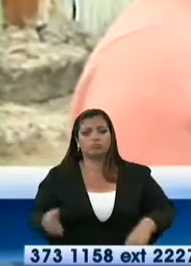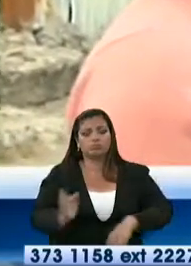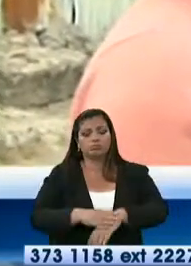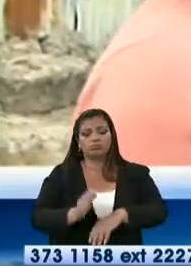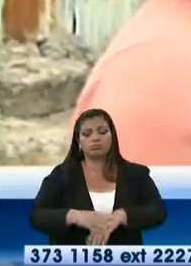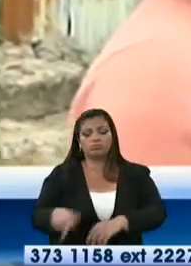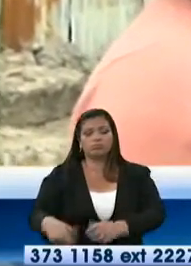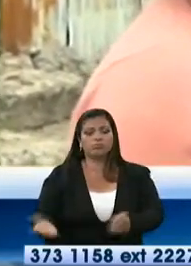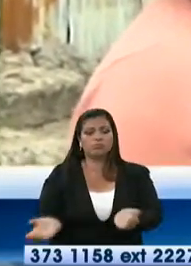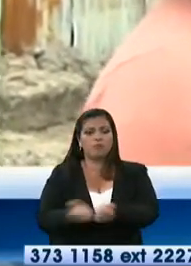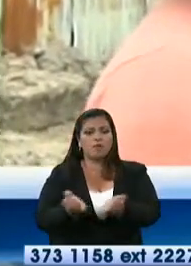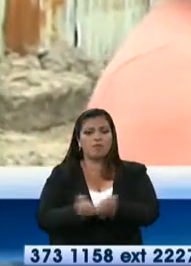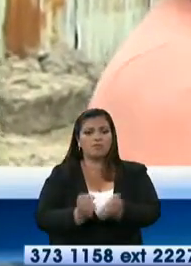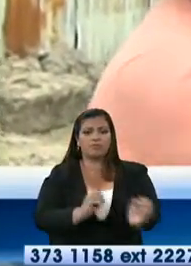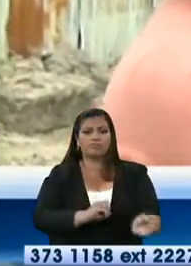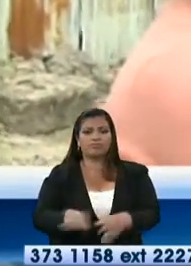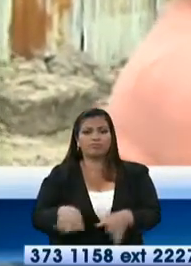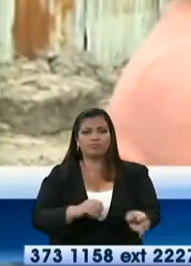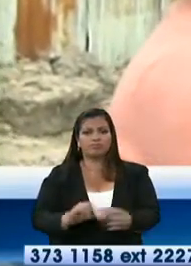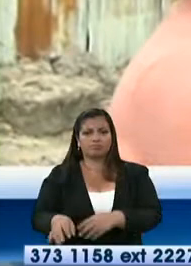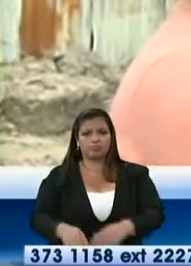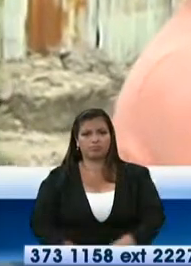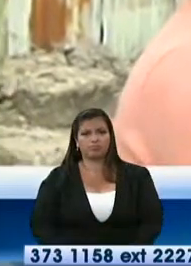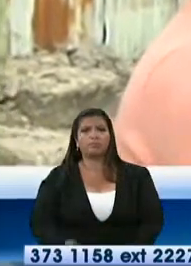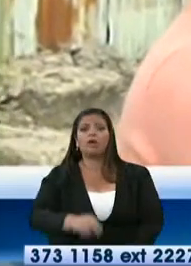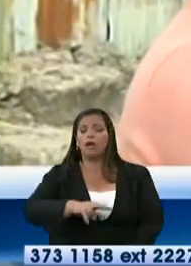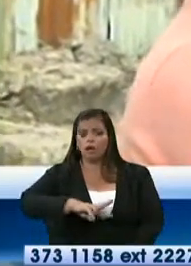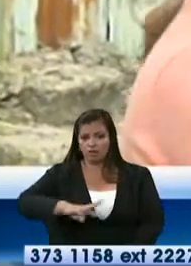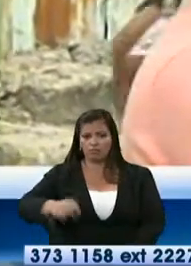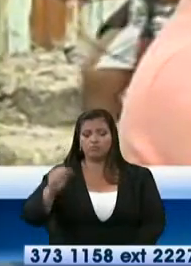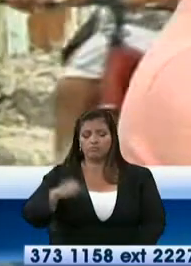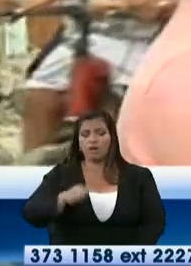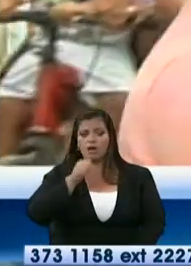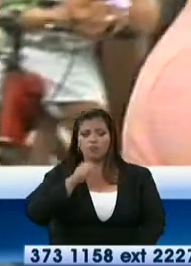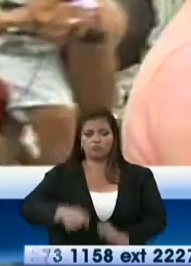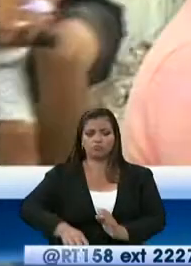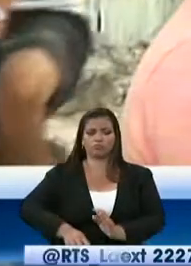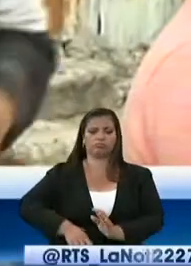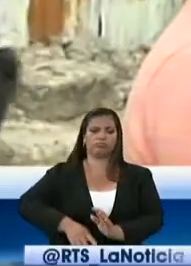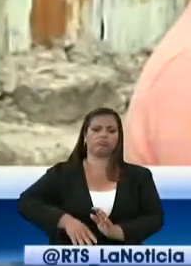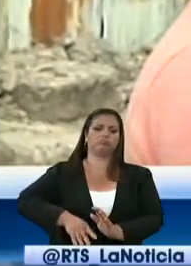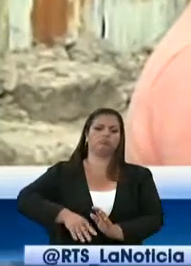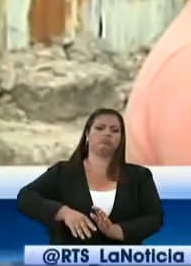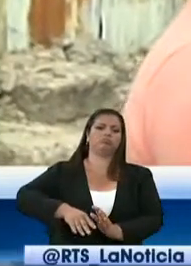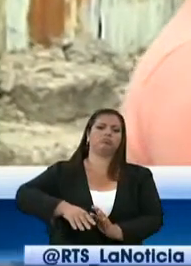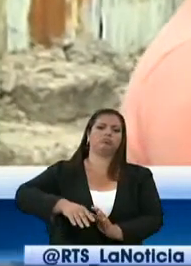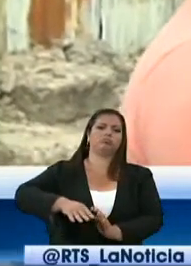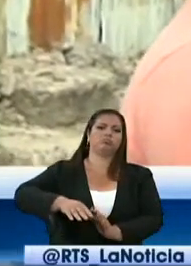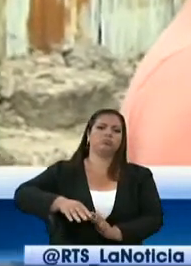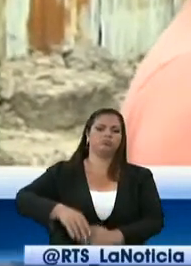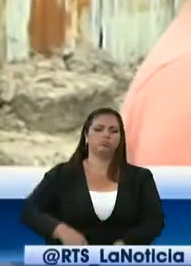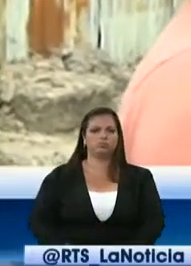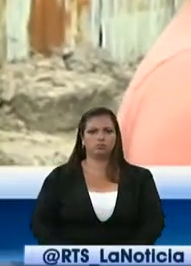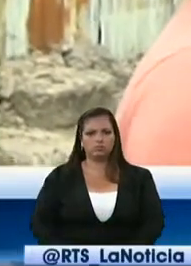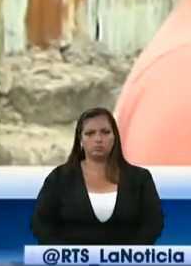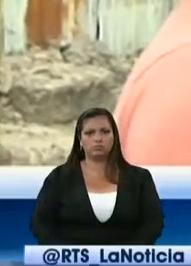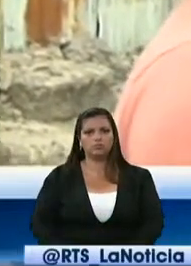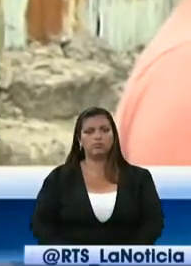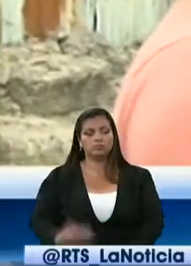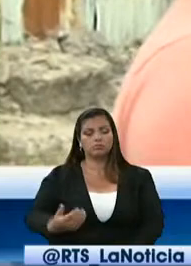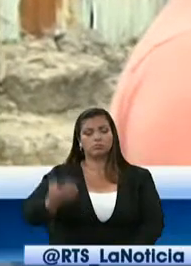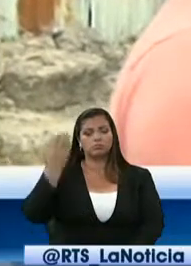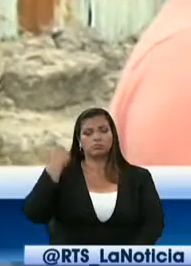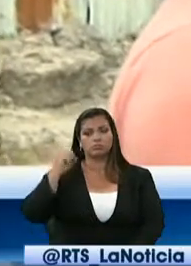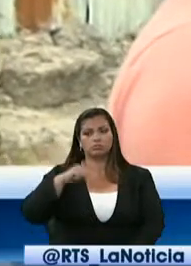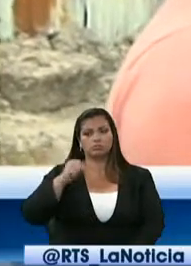tiempo de aguaje, el agua sí sube. Sube y muchas veces, bueno, antes ya han pasado unos años que no, pero como ahora dice que se